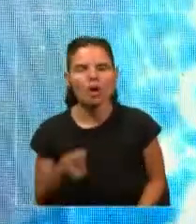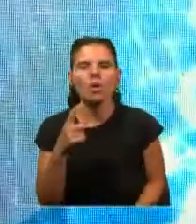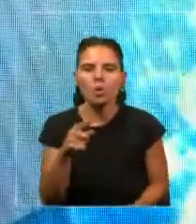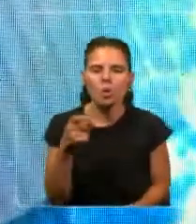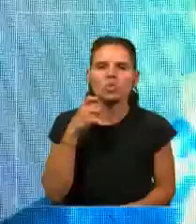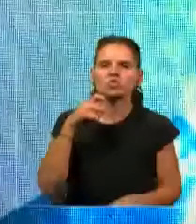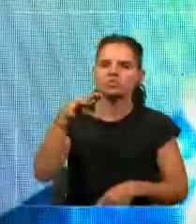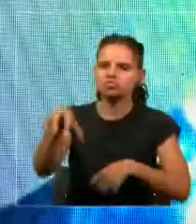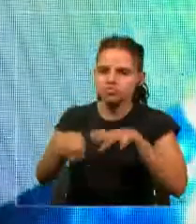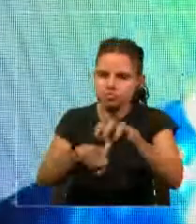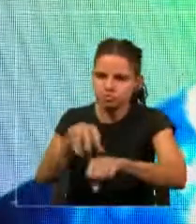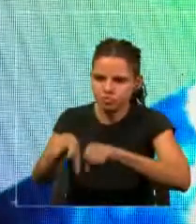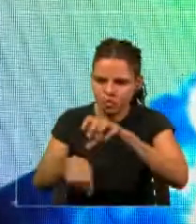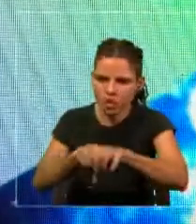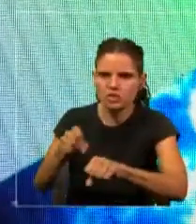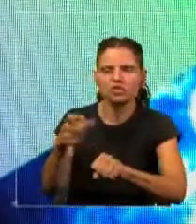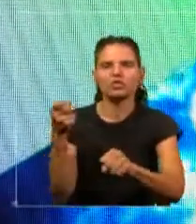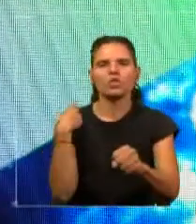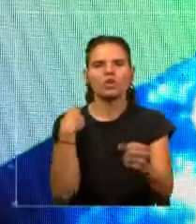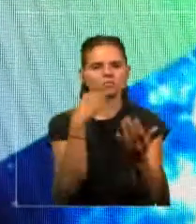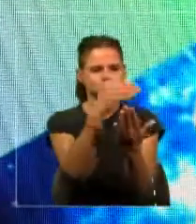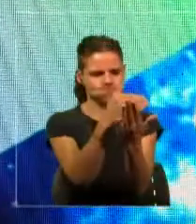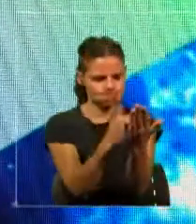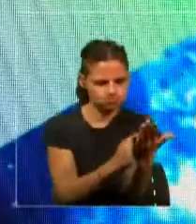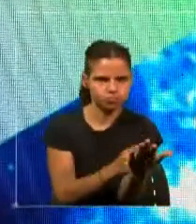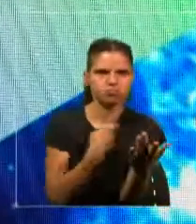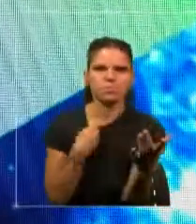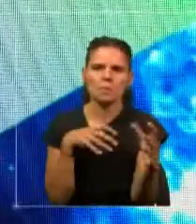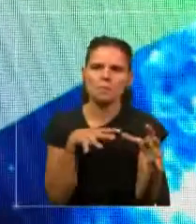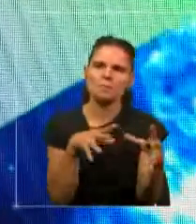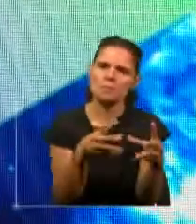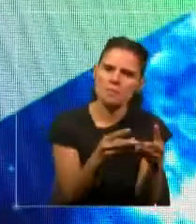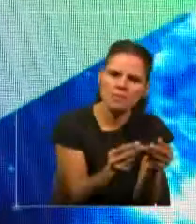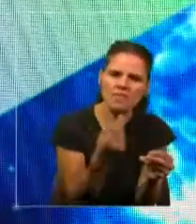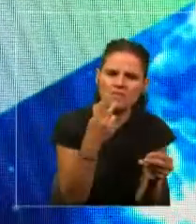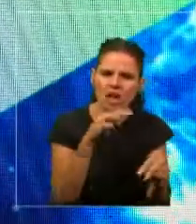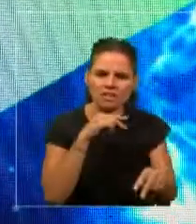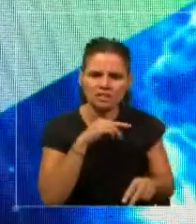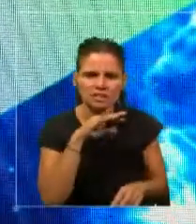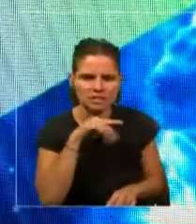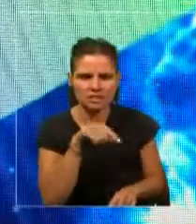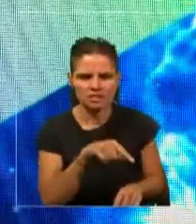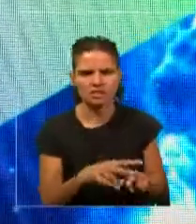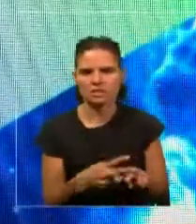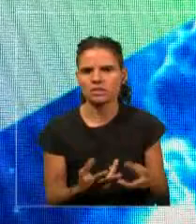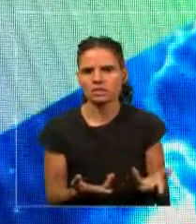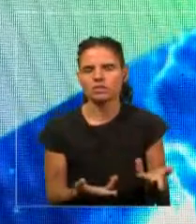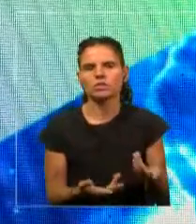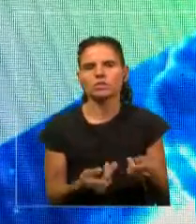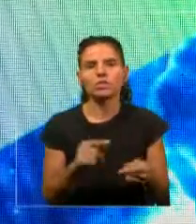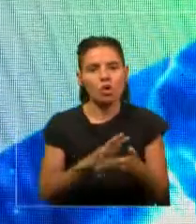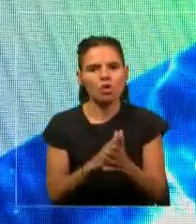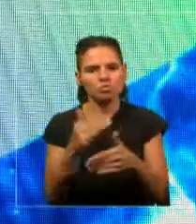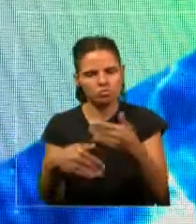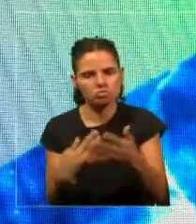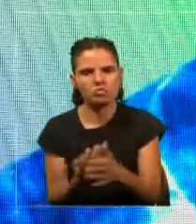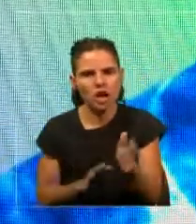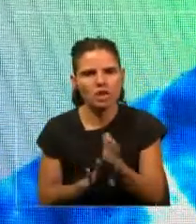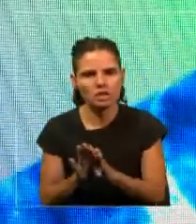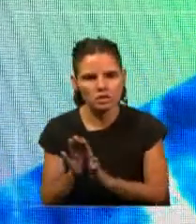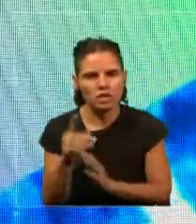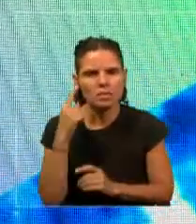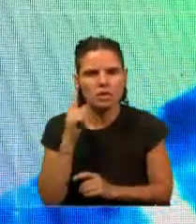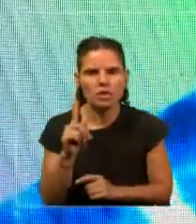el almacenamiento, indexación y manipulación de información. Estas funciones siguen desarrollándose, pero hace